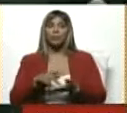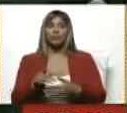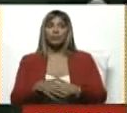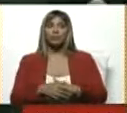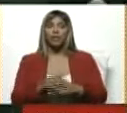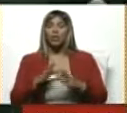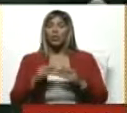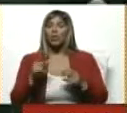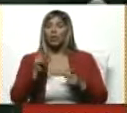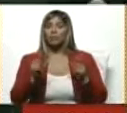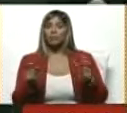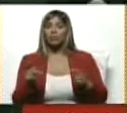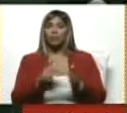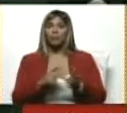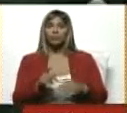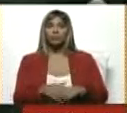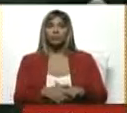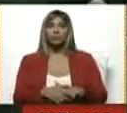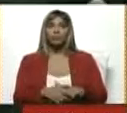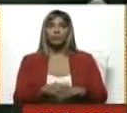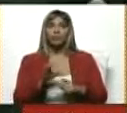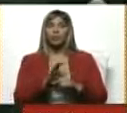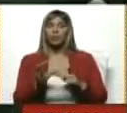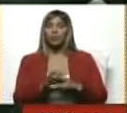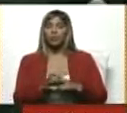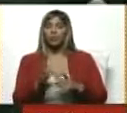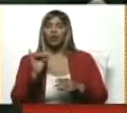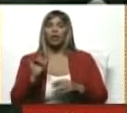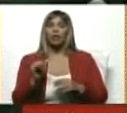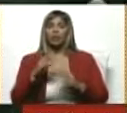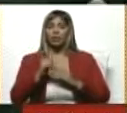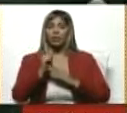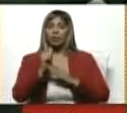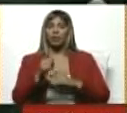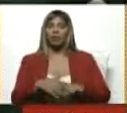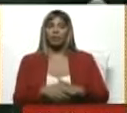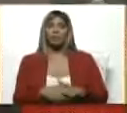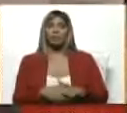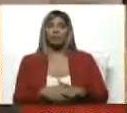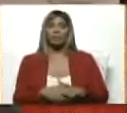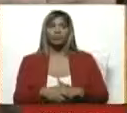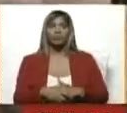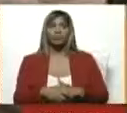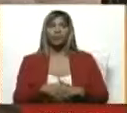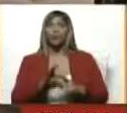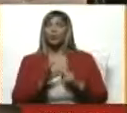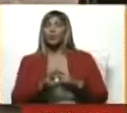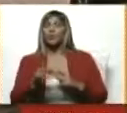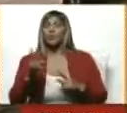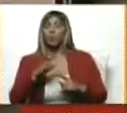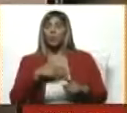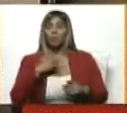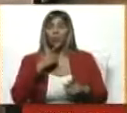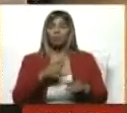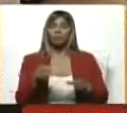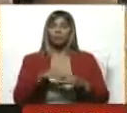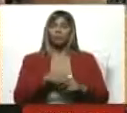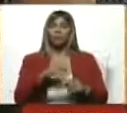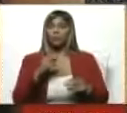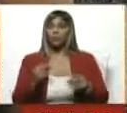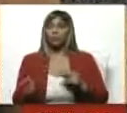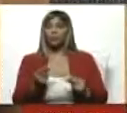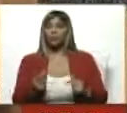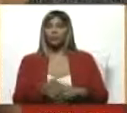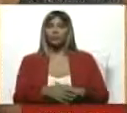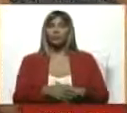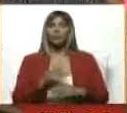de estos compañeros que en su rol de cultores y de líderes del la cultura venezolana, pues han estado muy activos